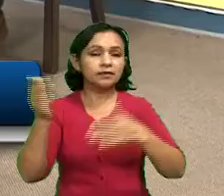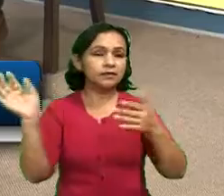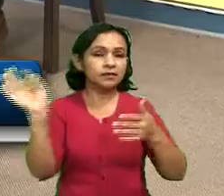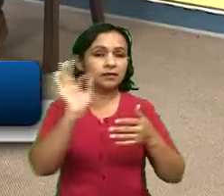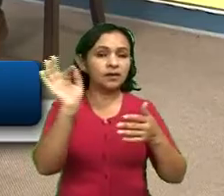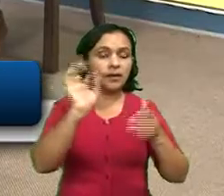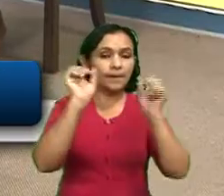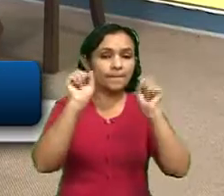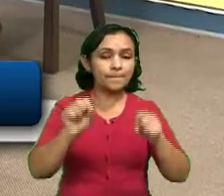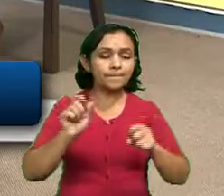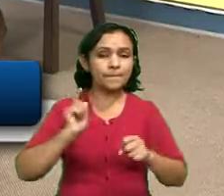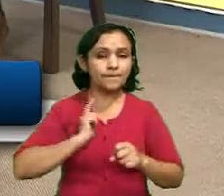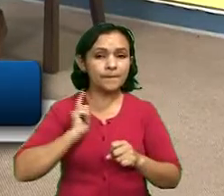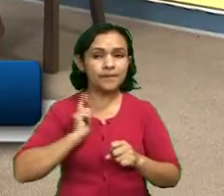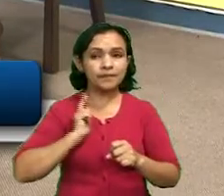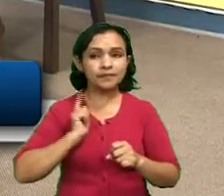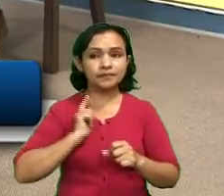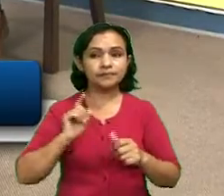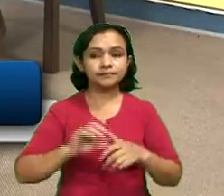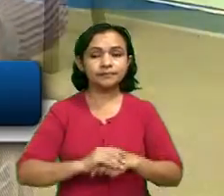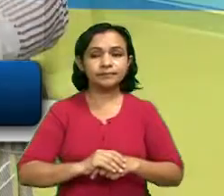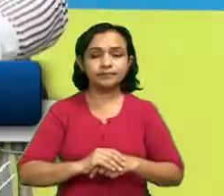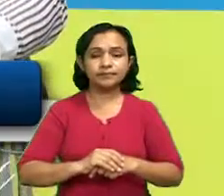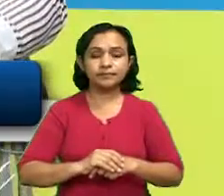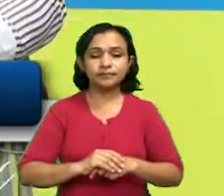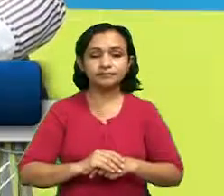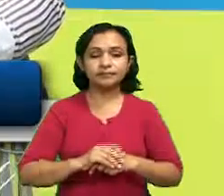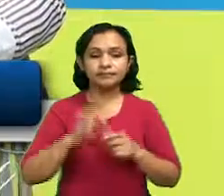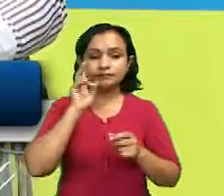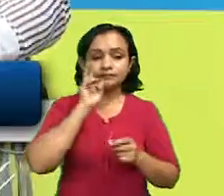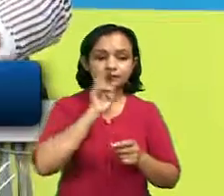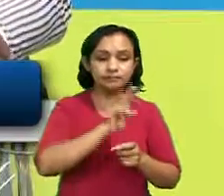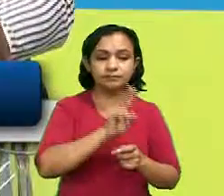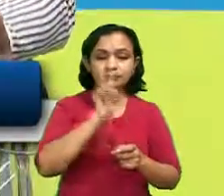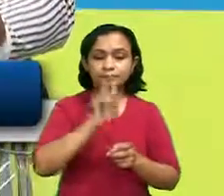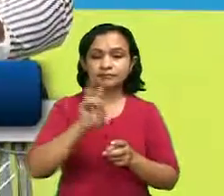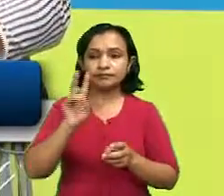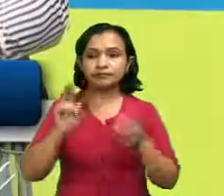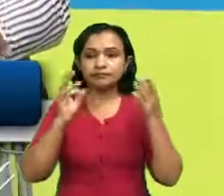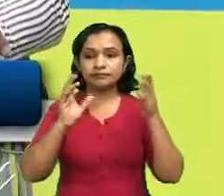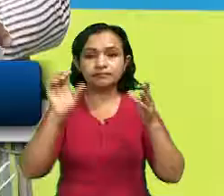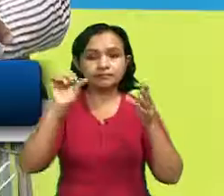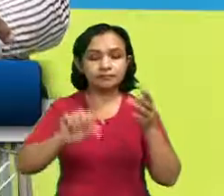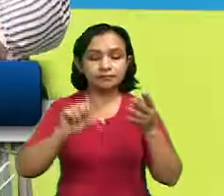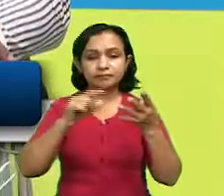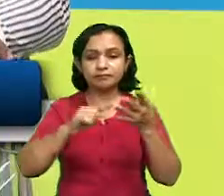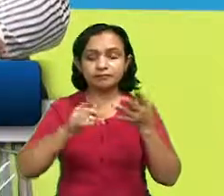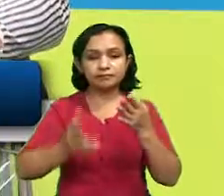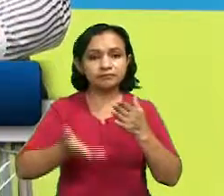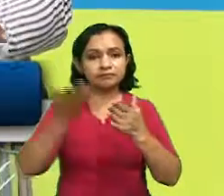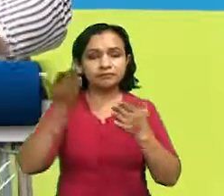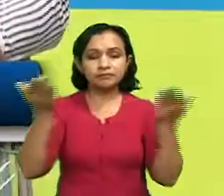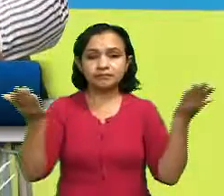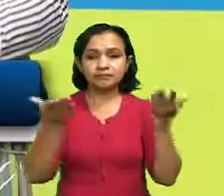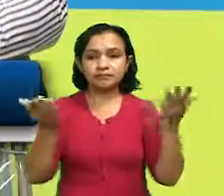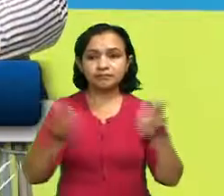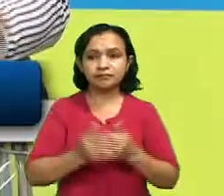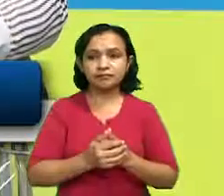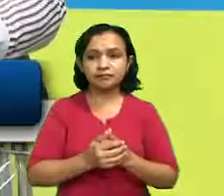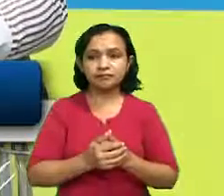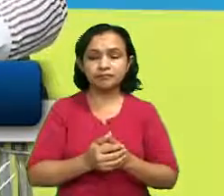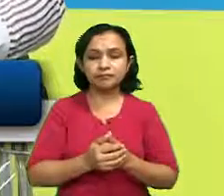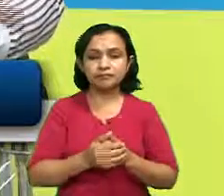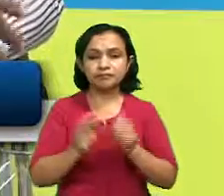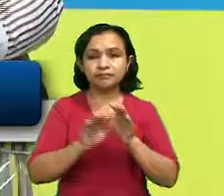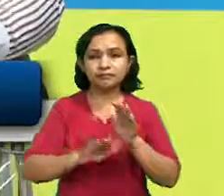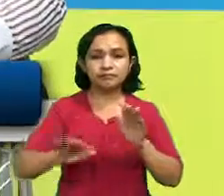nosotros podemos tener para identificar productos vencidos, productos alterados?